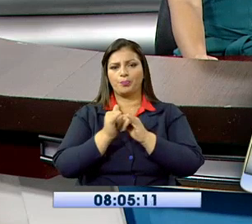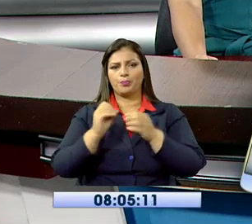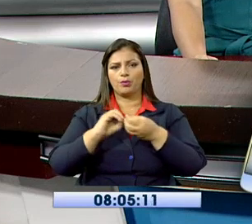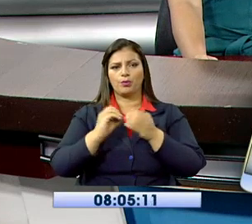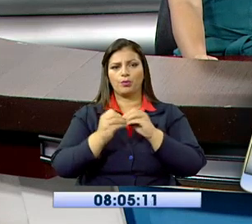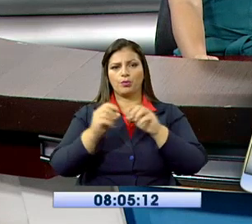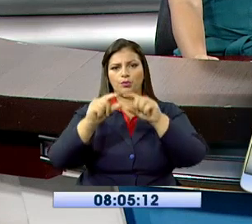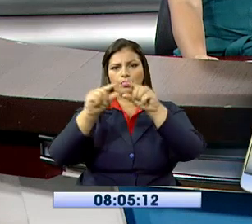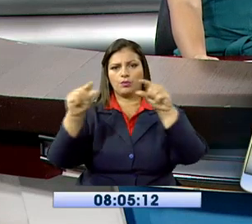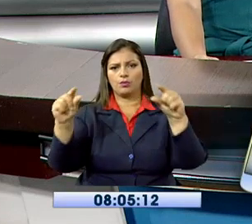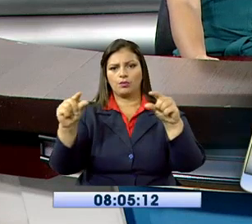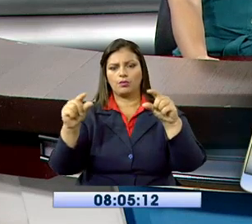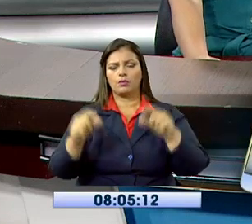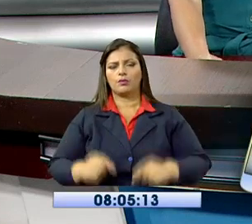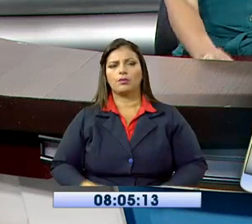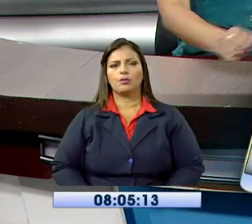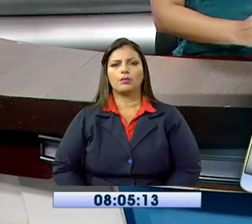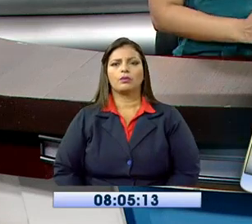096-9585-650,